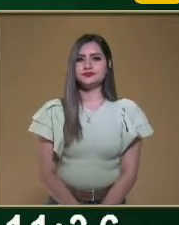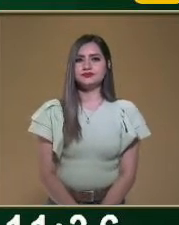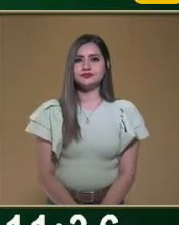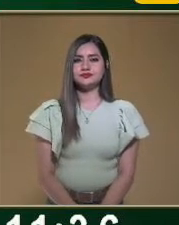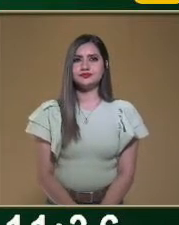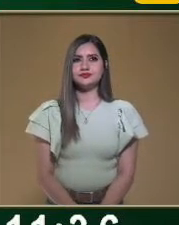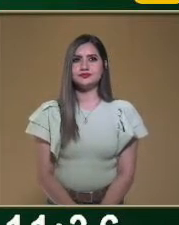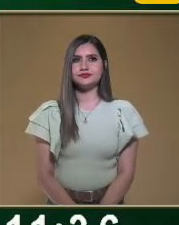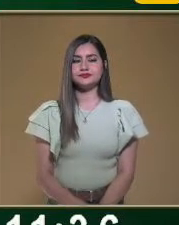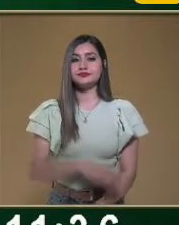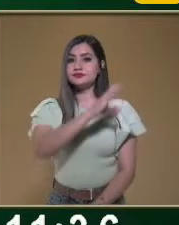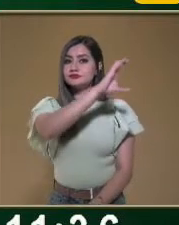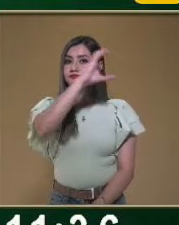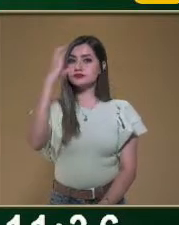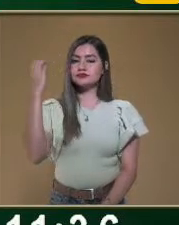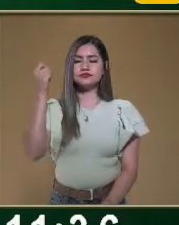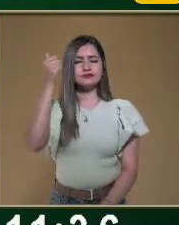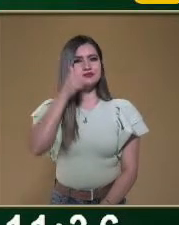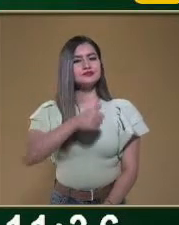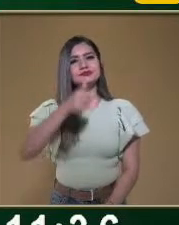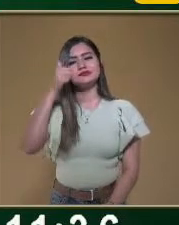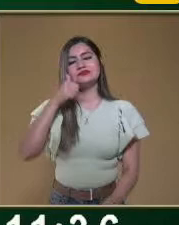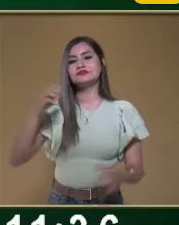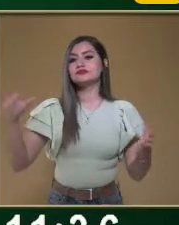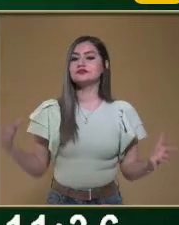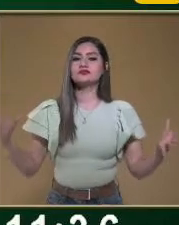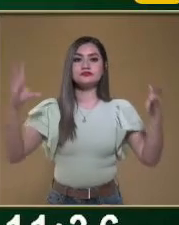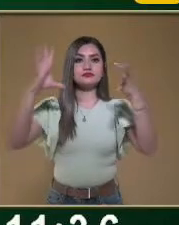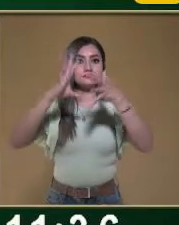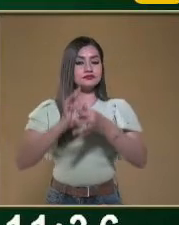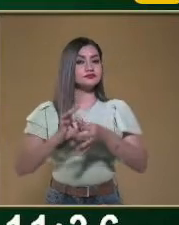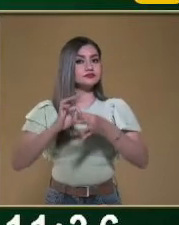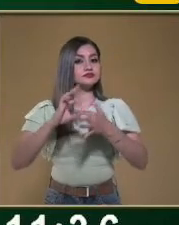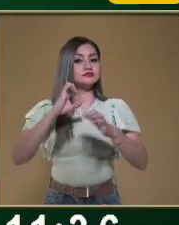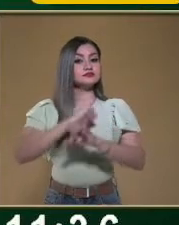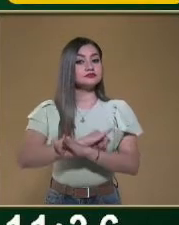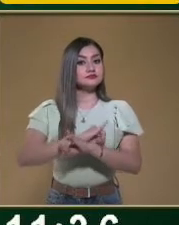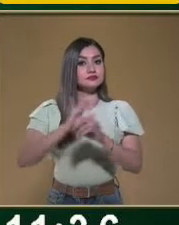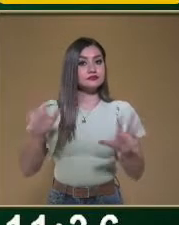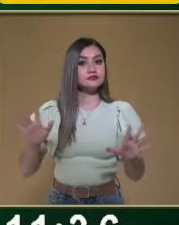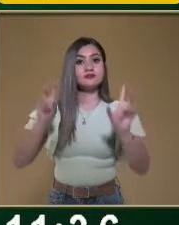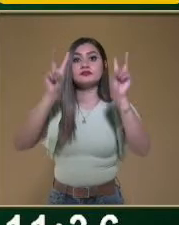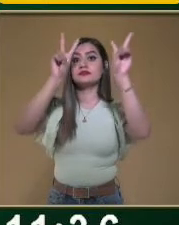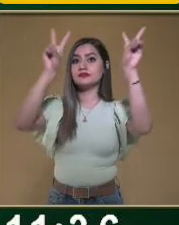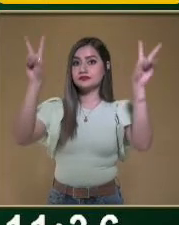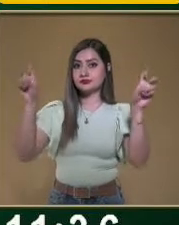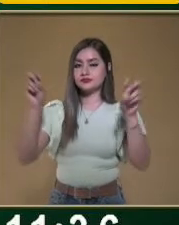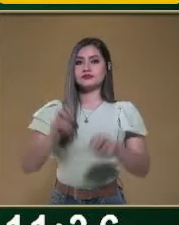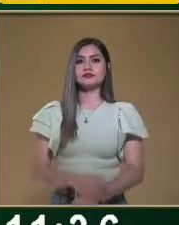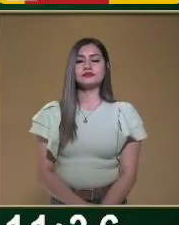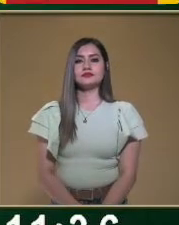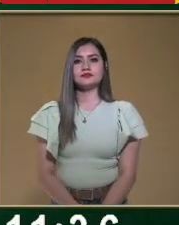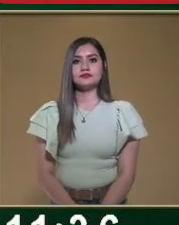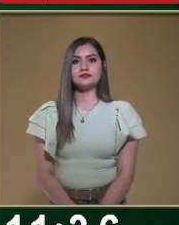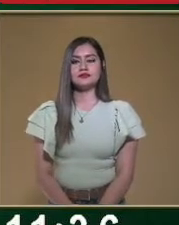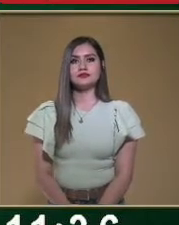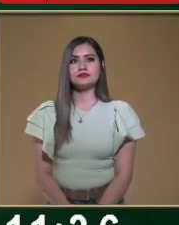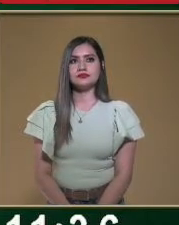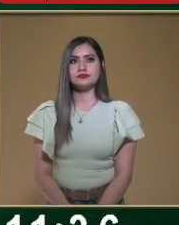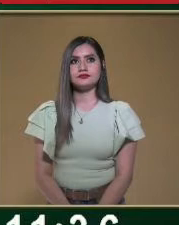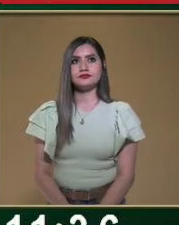La imagen siempre tiene que estar relacionada con el tema a tratar. Y debe de